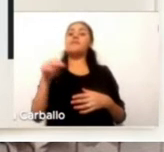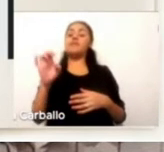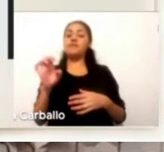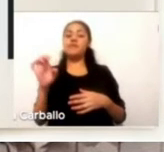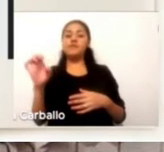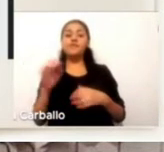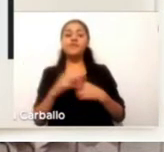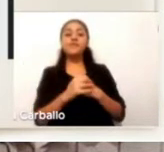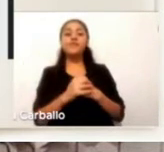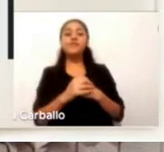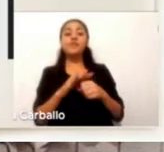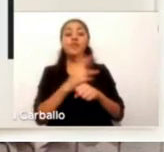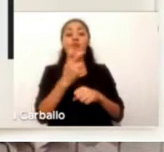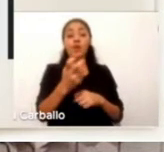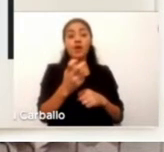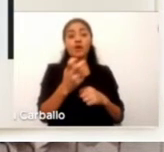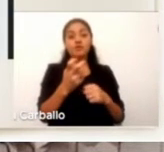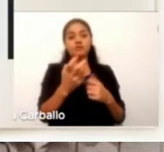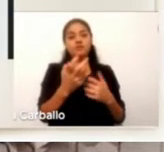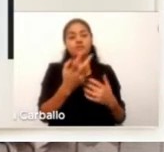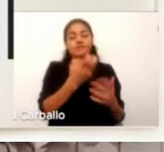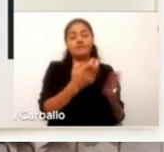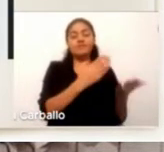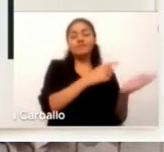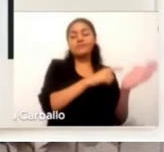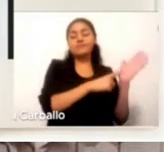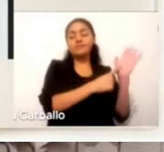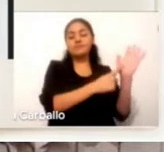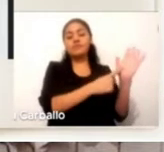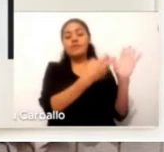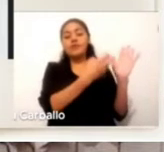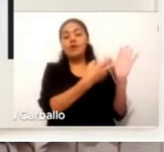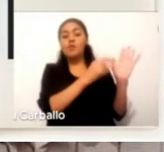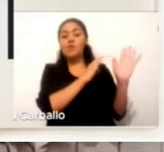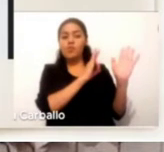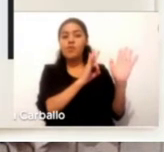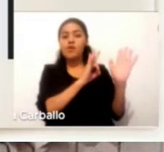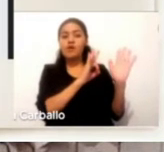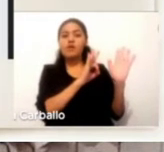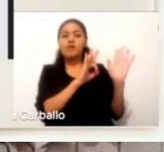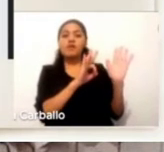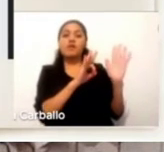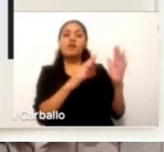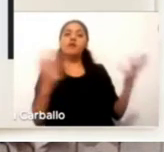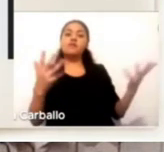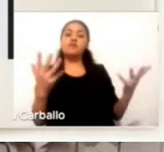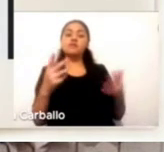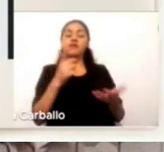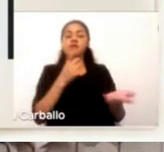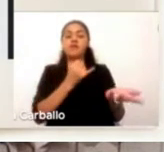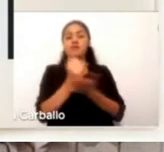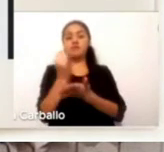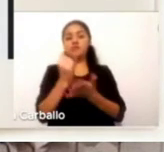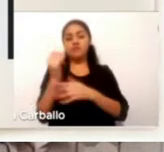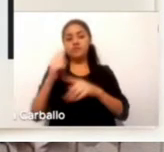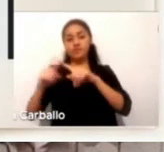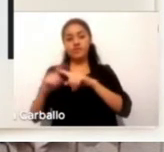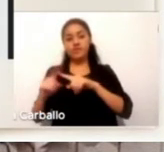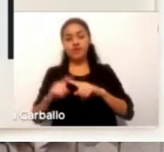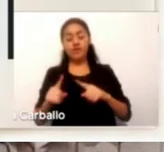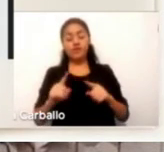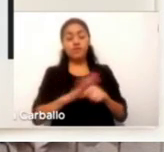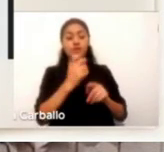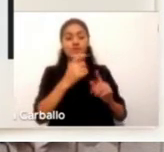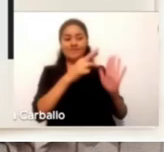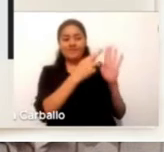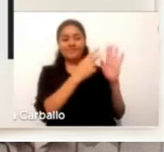que en todo caso, la parte actora estuvo en posibilidad de combatir tales decisiones. Por las razones anteriormente